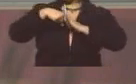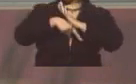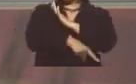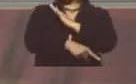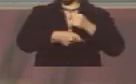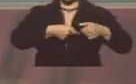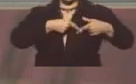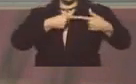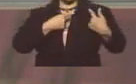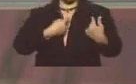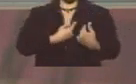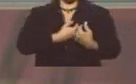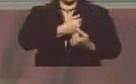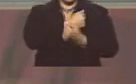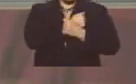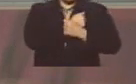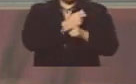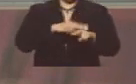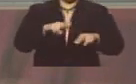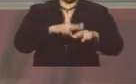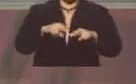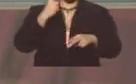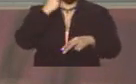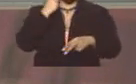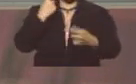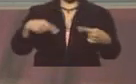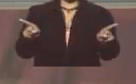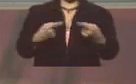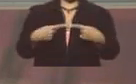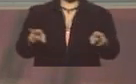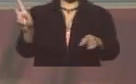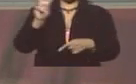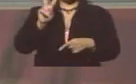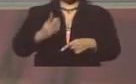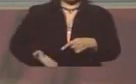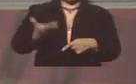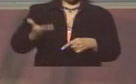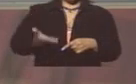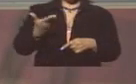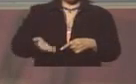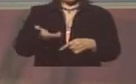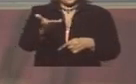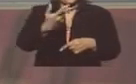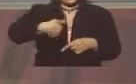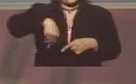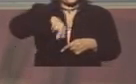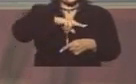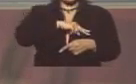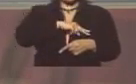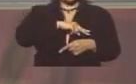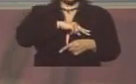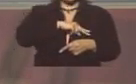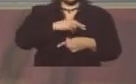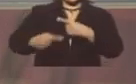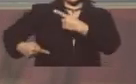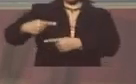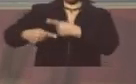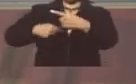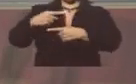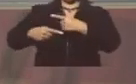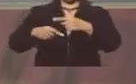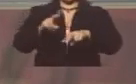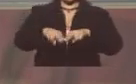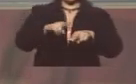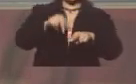las cámaras para que envíes ese mensaje profundo desde tu corazón, desde el amor que sientes por nuestras tradiciones, por